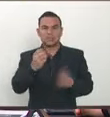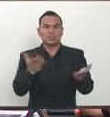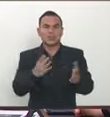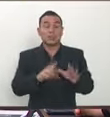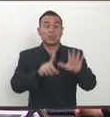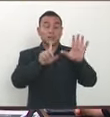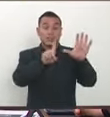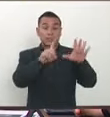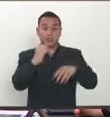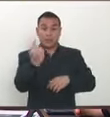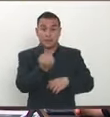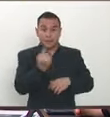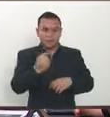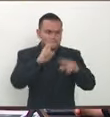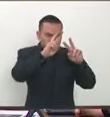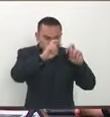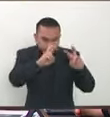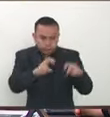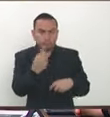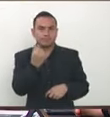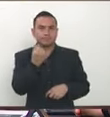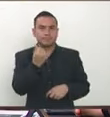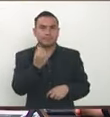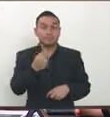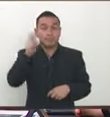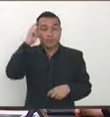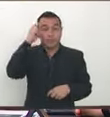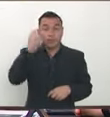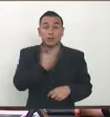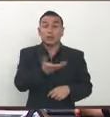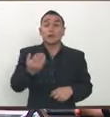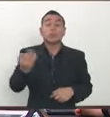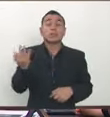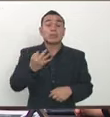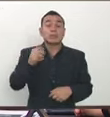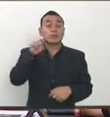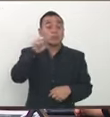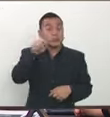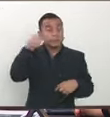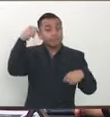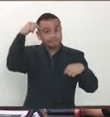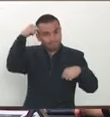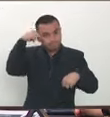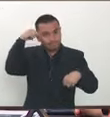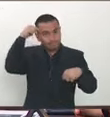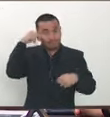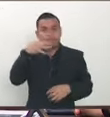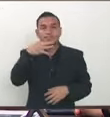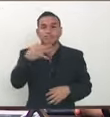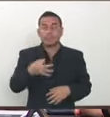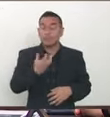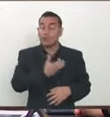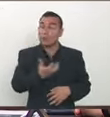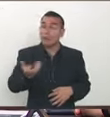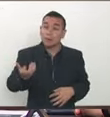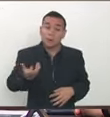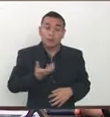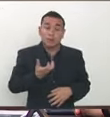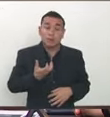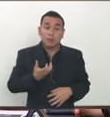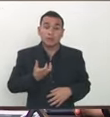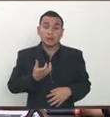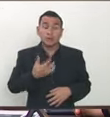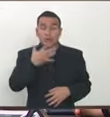emergencia. Así que, primero, pido una hermana en la conciencia. Yo sé que la mayoría de ustedes son gente de bien, así que los que son gente de bien, pues no se